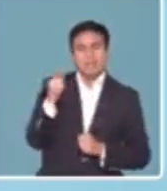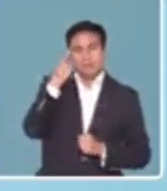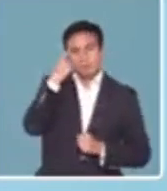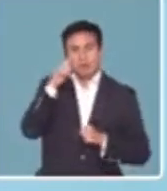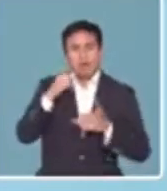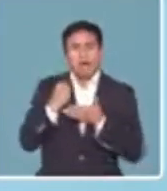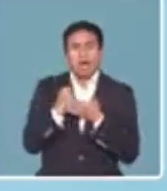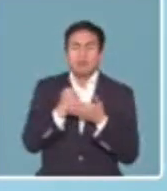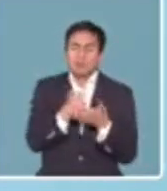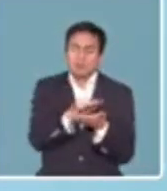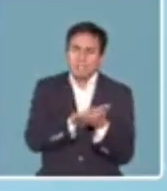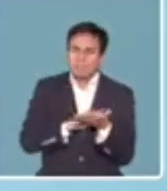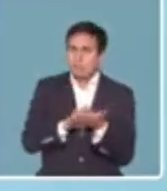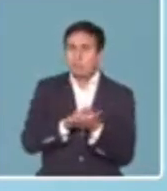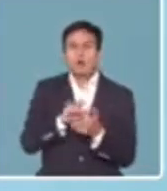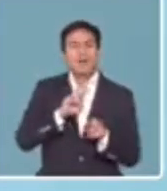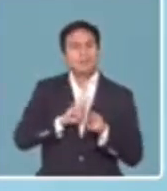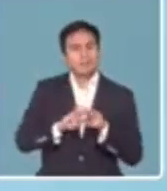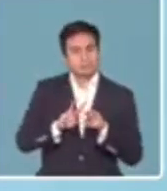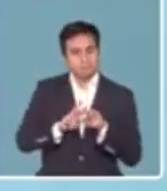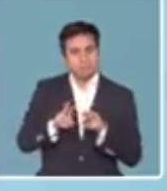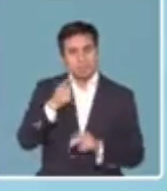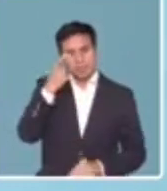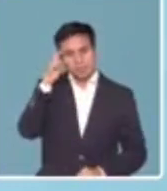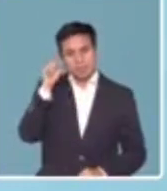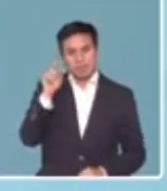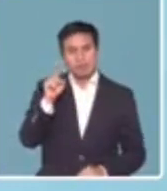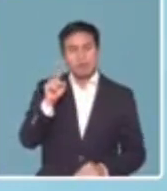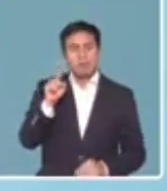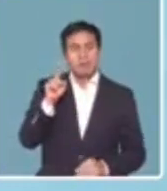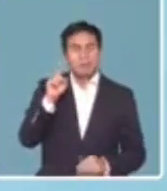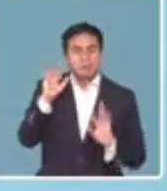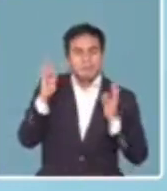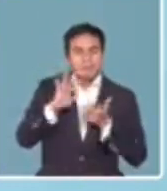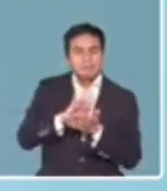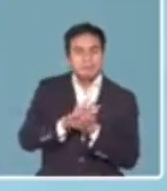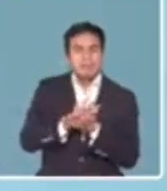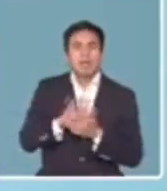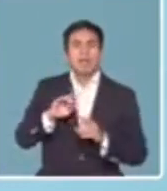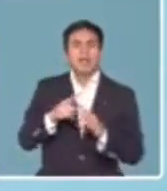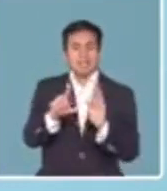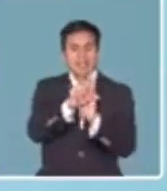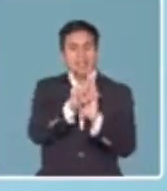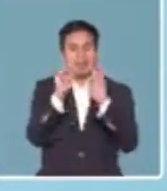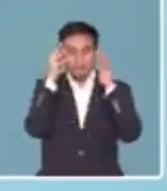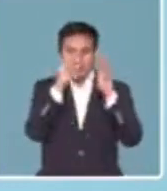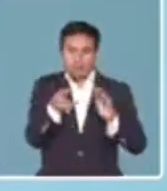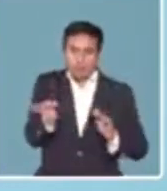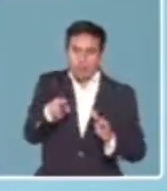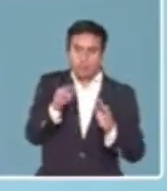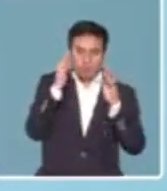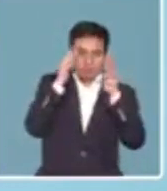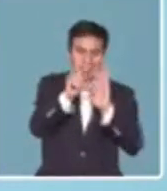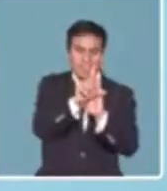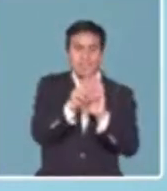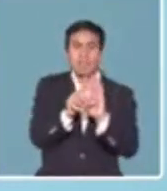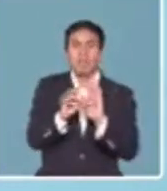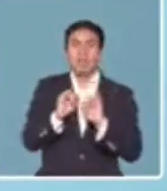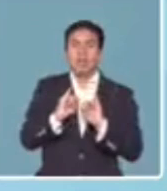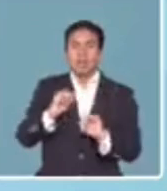lo que podamos ayudar, por cierto, que lo vamos a hacer, pero no tenemos una posición ahí. Volvamos a la ley y volvamos a esta buena